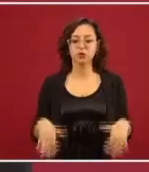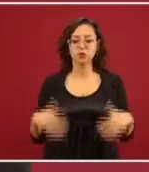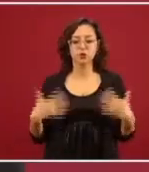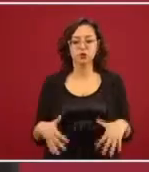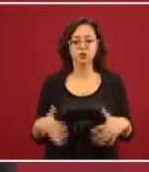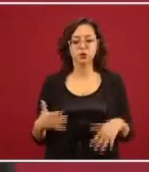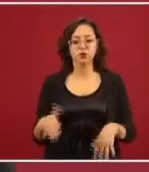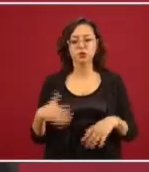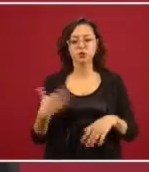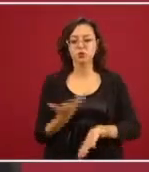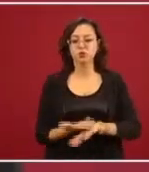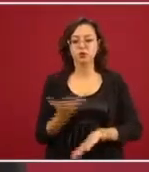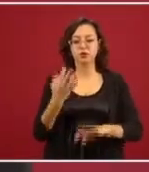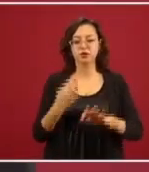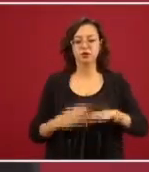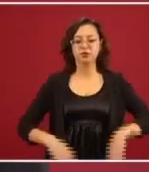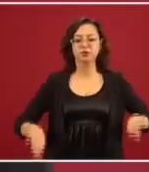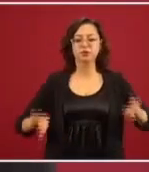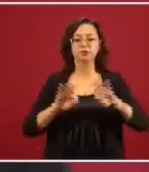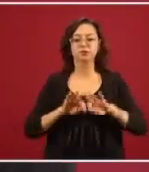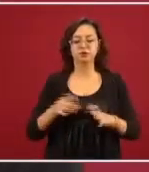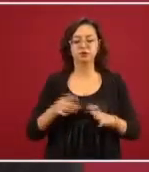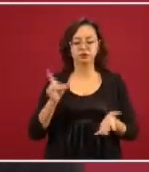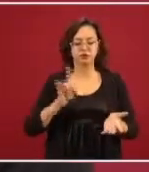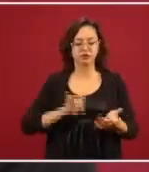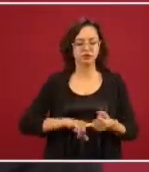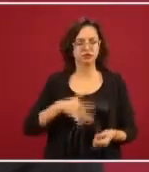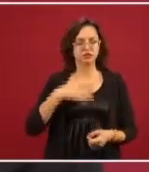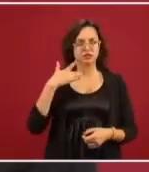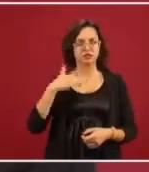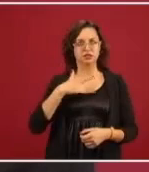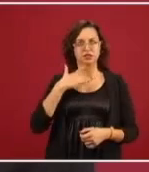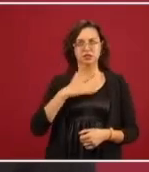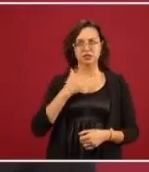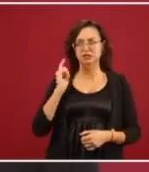internalizar lo que está pasando,